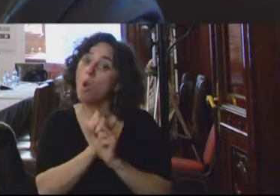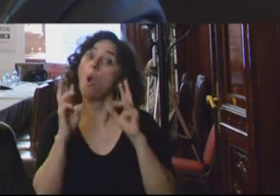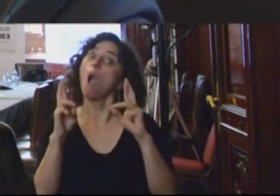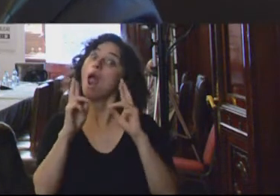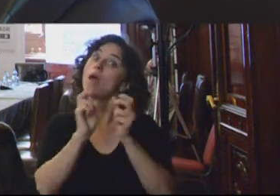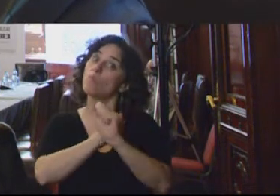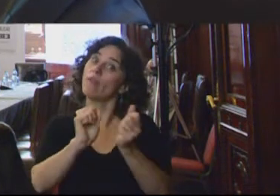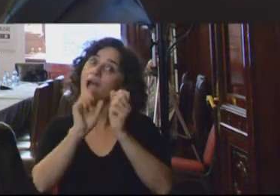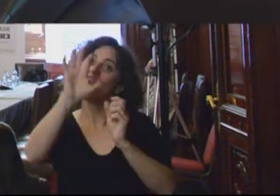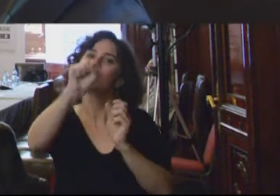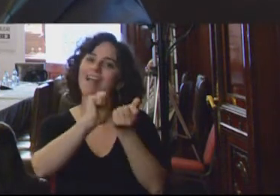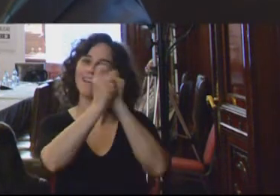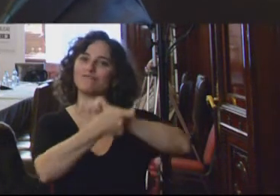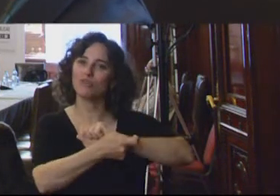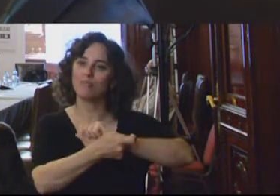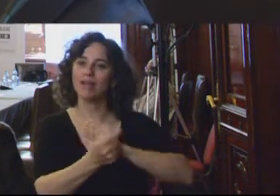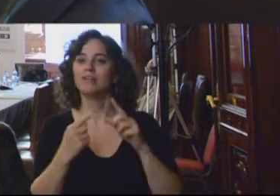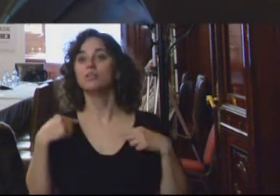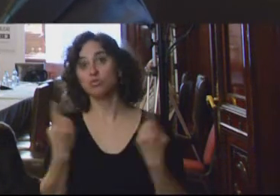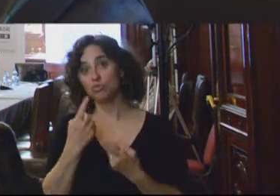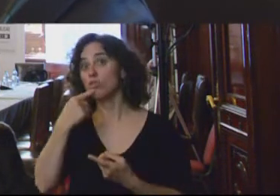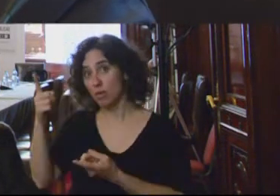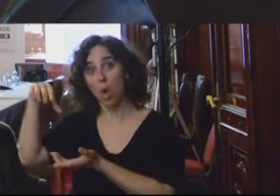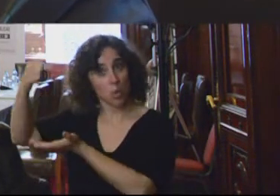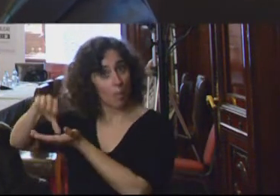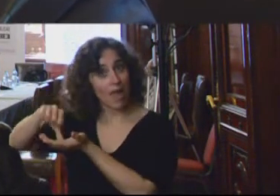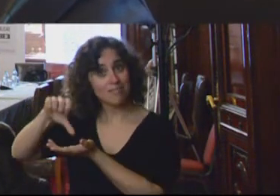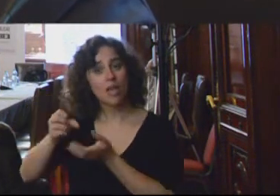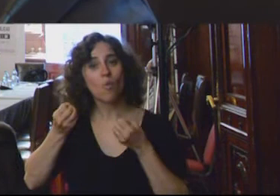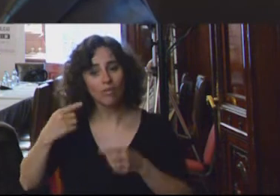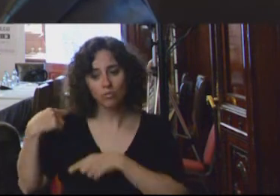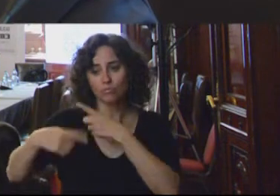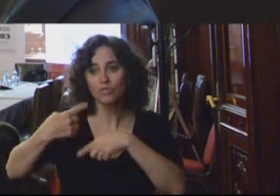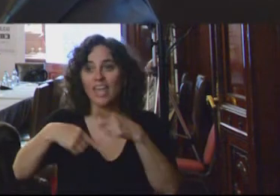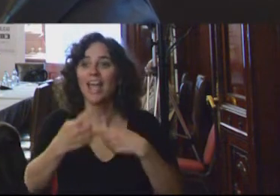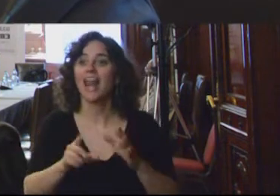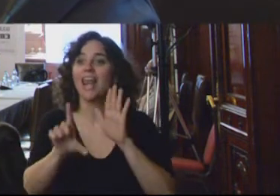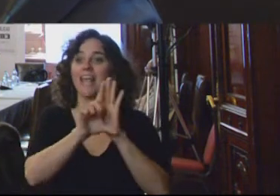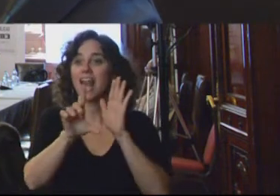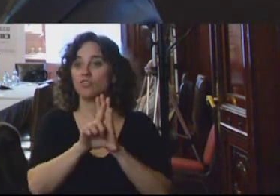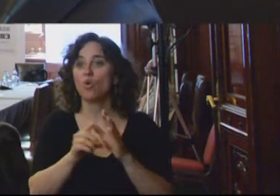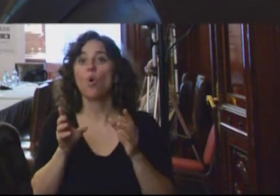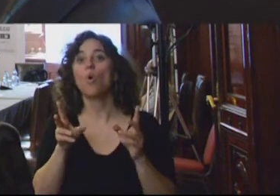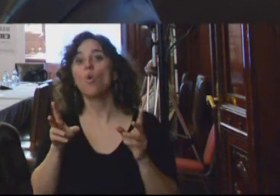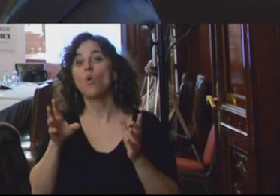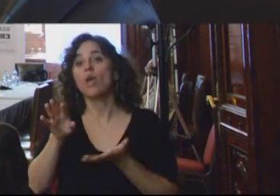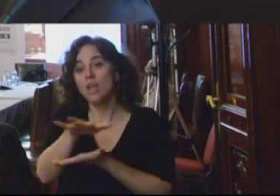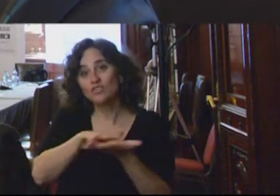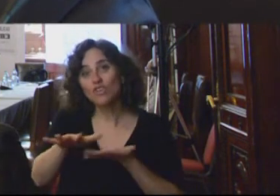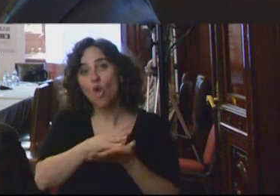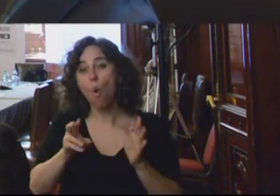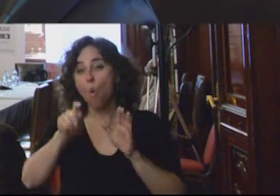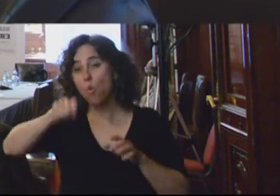porque, como lo hemos dicho en otros países también, cuando persisten legislaciones, un marco jurídico que